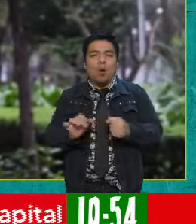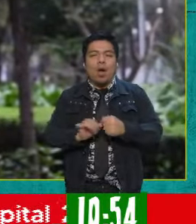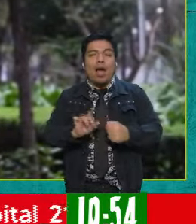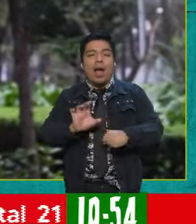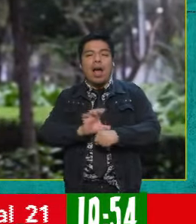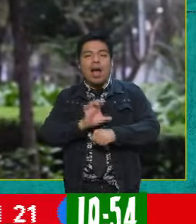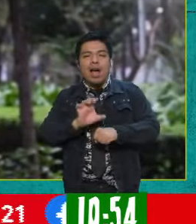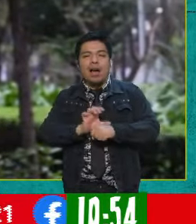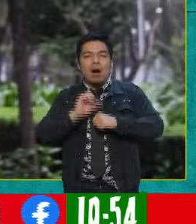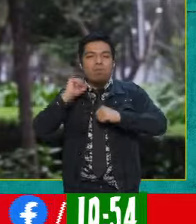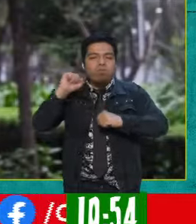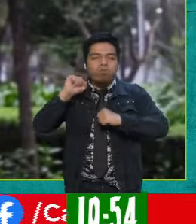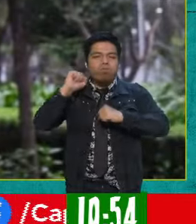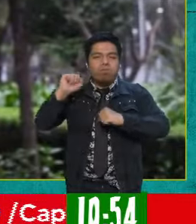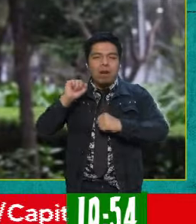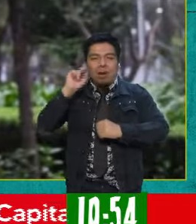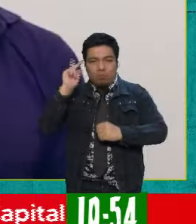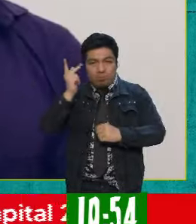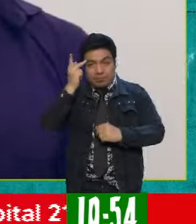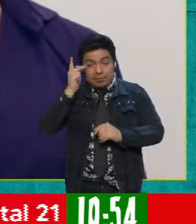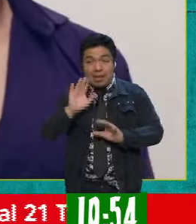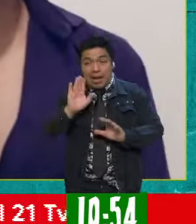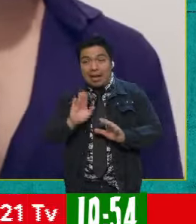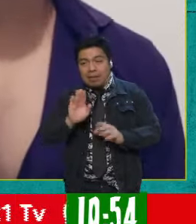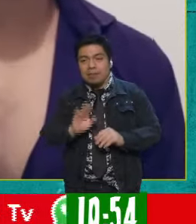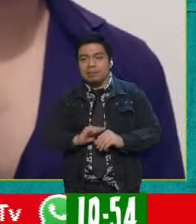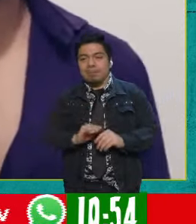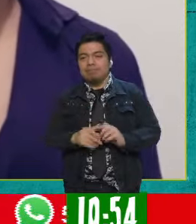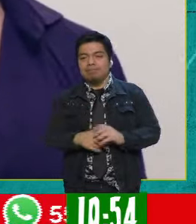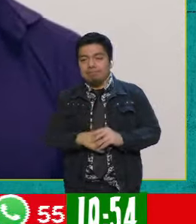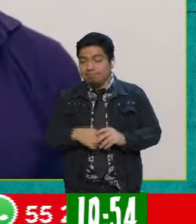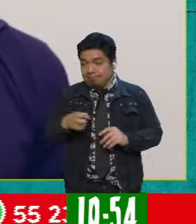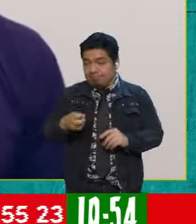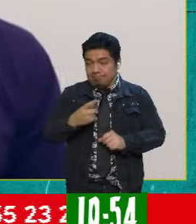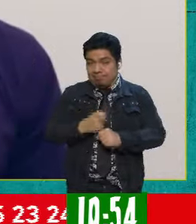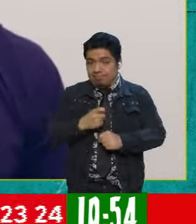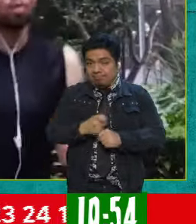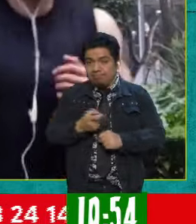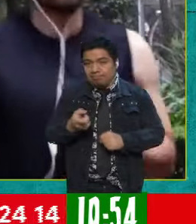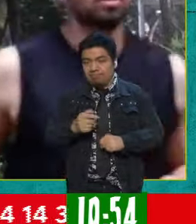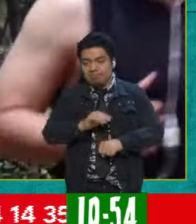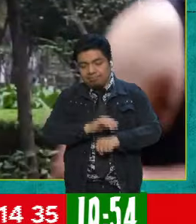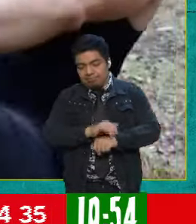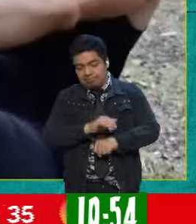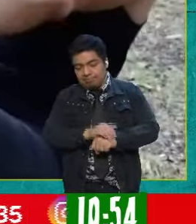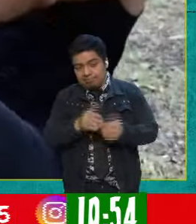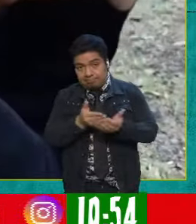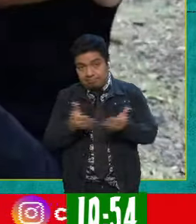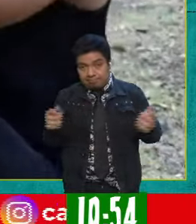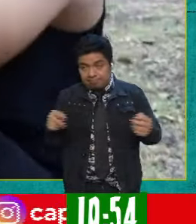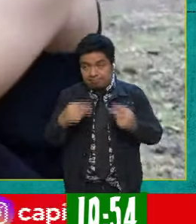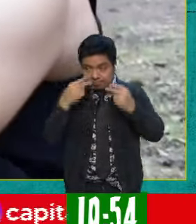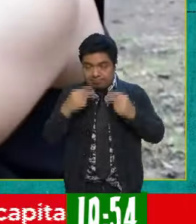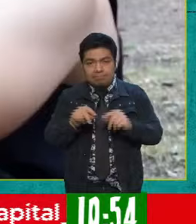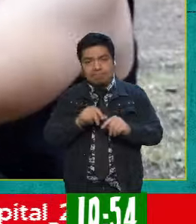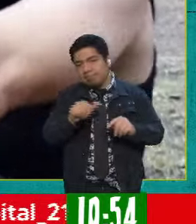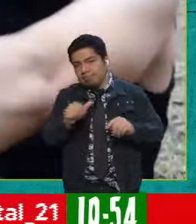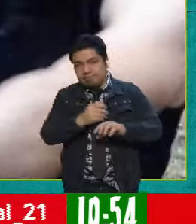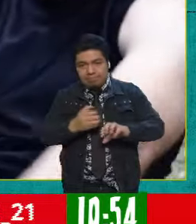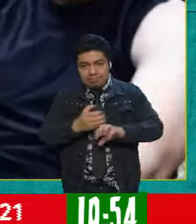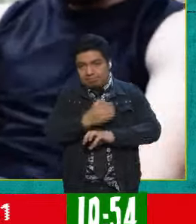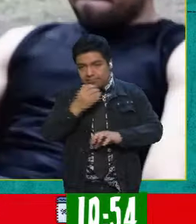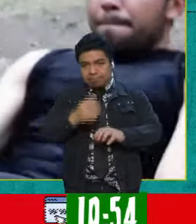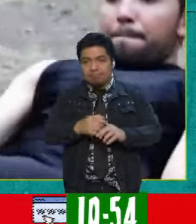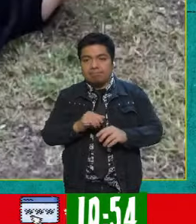po, po, Polanco. Le quedó re bien. Es patrimonio. Amigos, exacto, amigos que nos ven de en otros estados y demás,